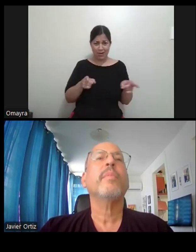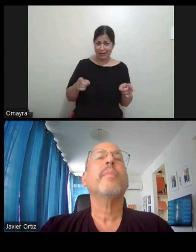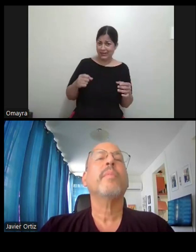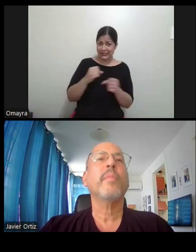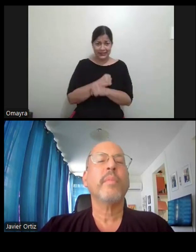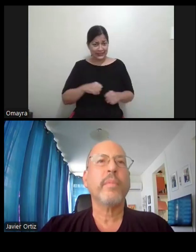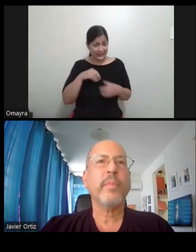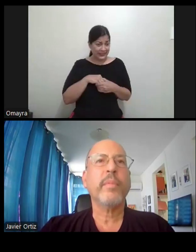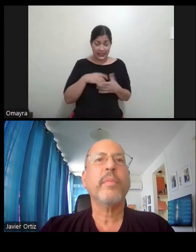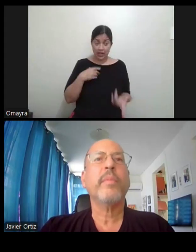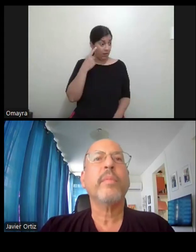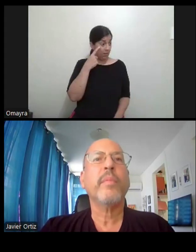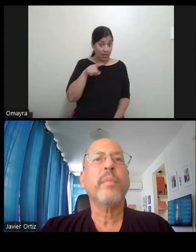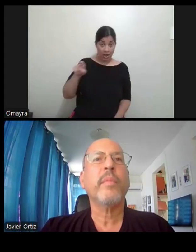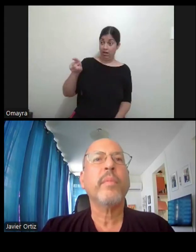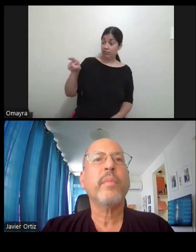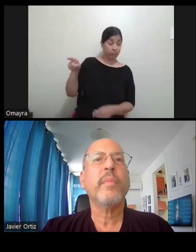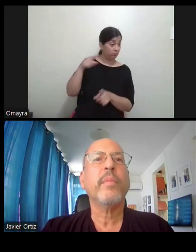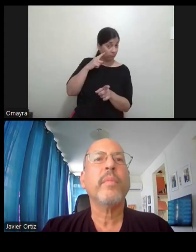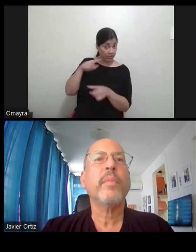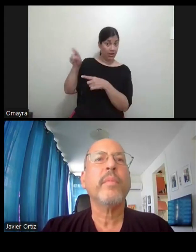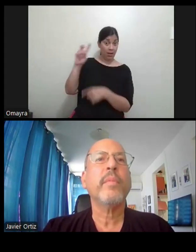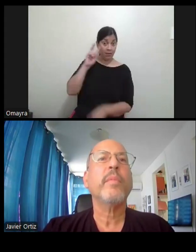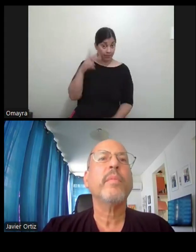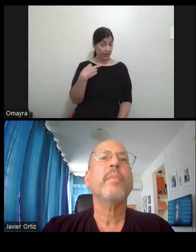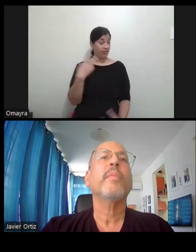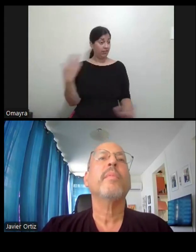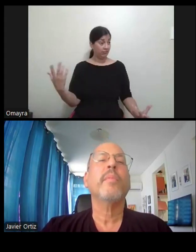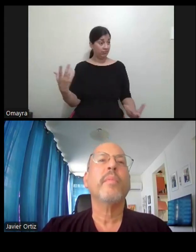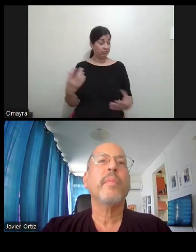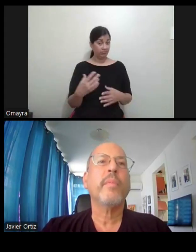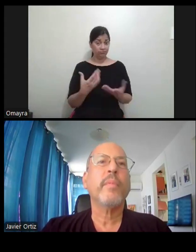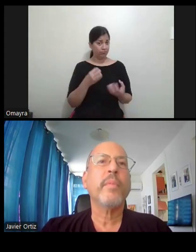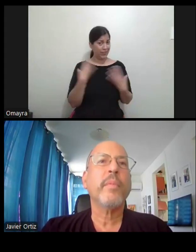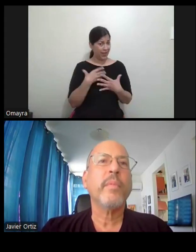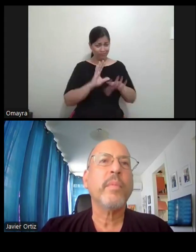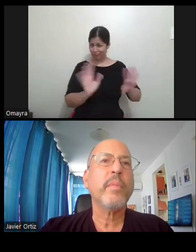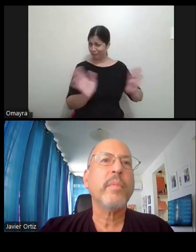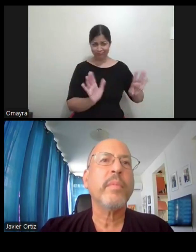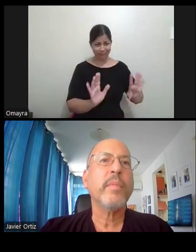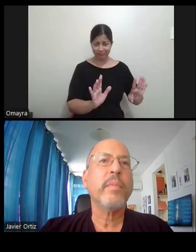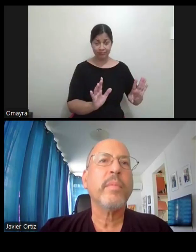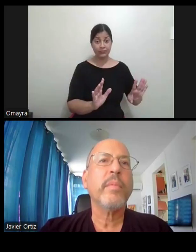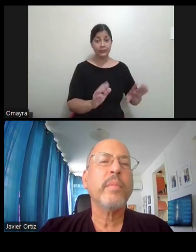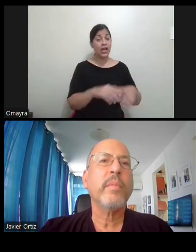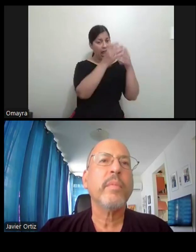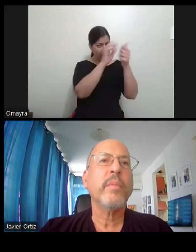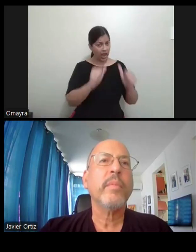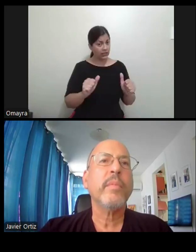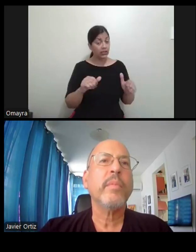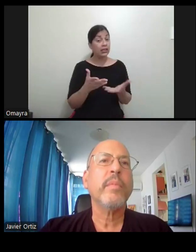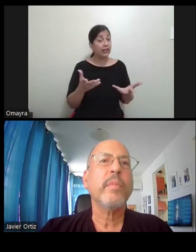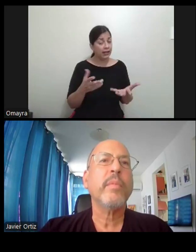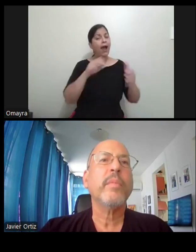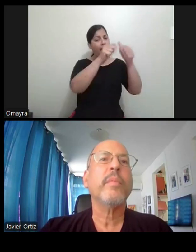Mira lo que hace fulano, mira lo que hace fulana, mira lo que yo hago, mira. No tengas miedo, las artes son las artes. Entonces